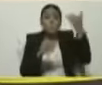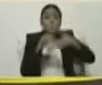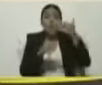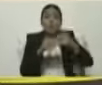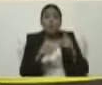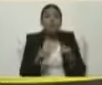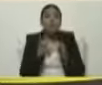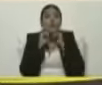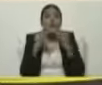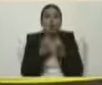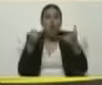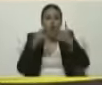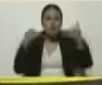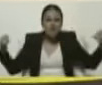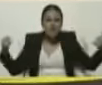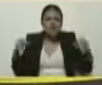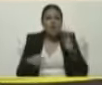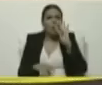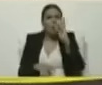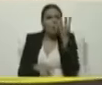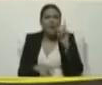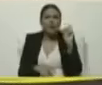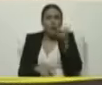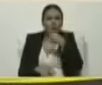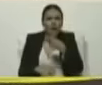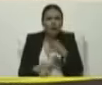full línea 4G, pero full.